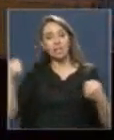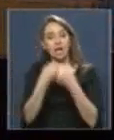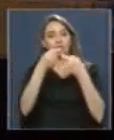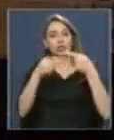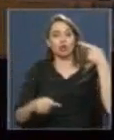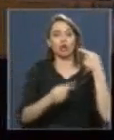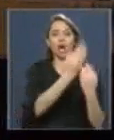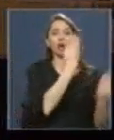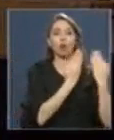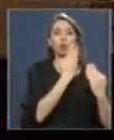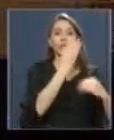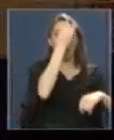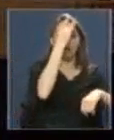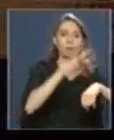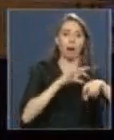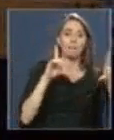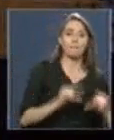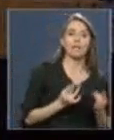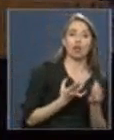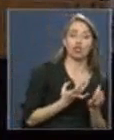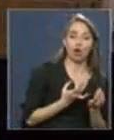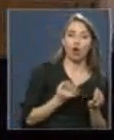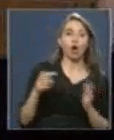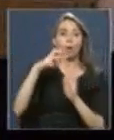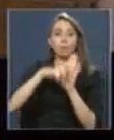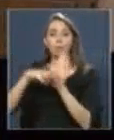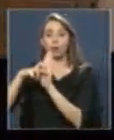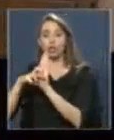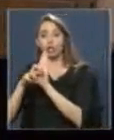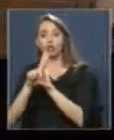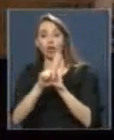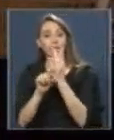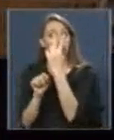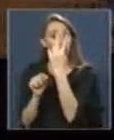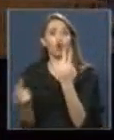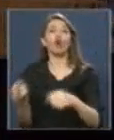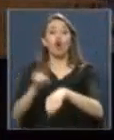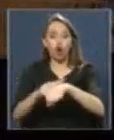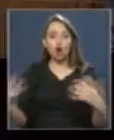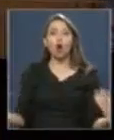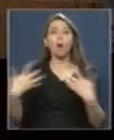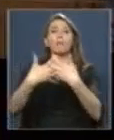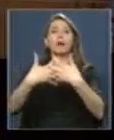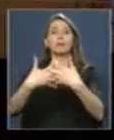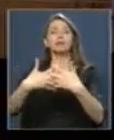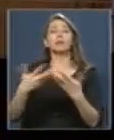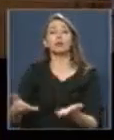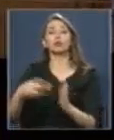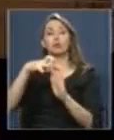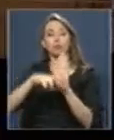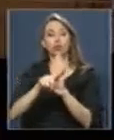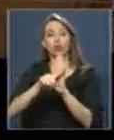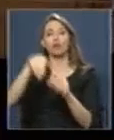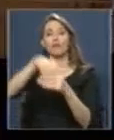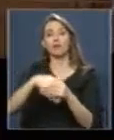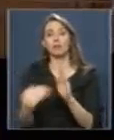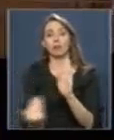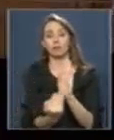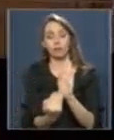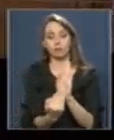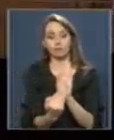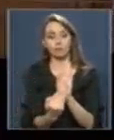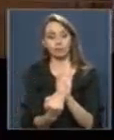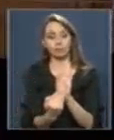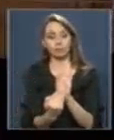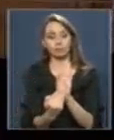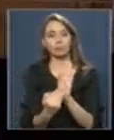cuidados paliativos. Son proyectos absolutamente complementarios. Es por eso hoy día vamos a votar a favor de este proyecto. Porque